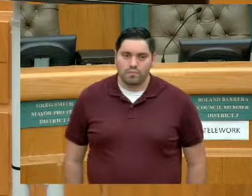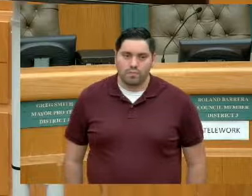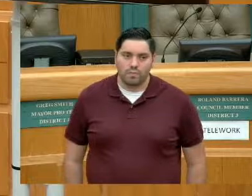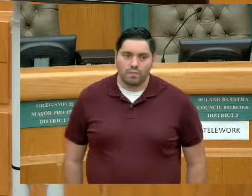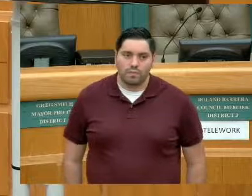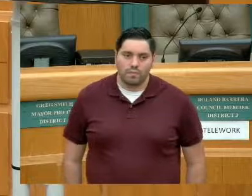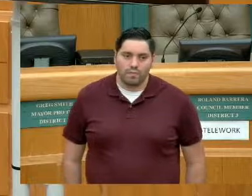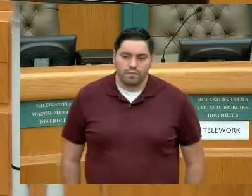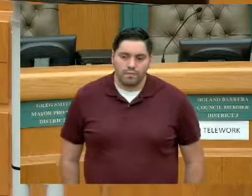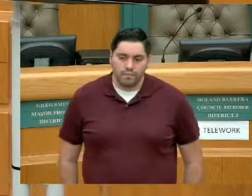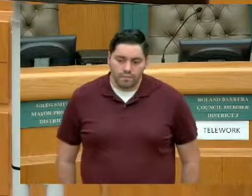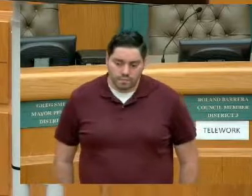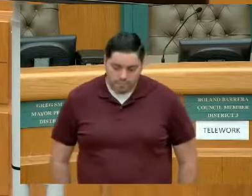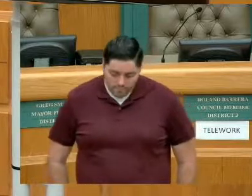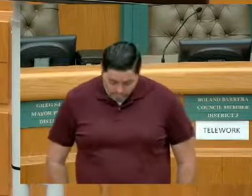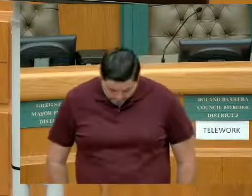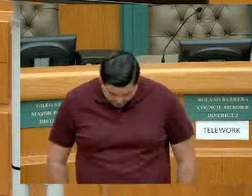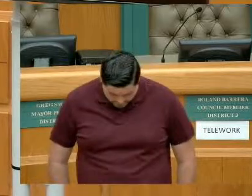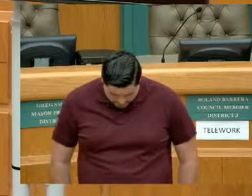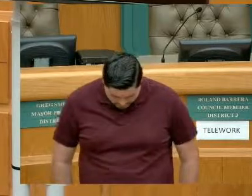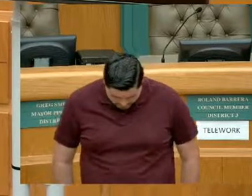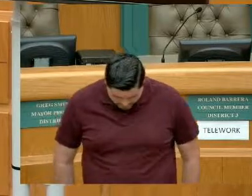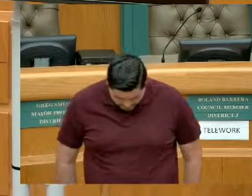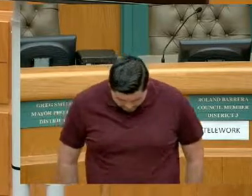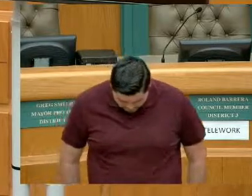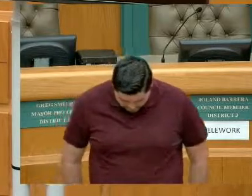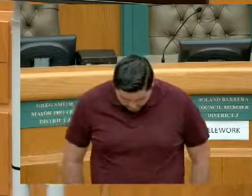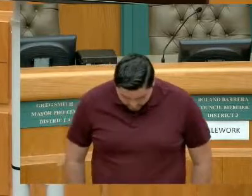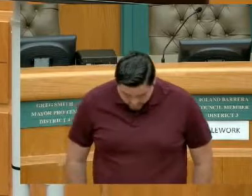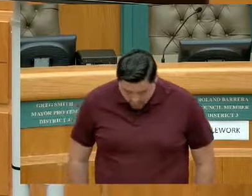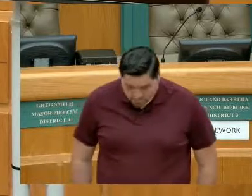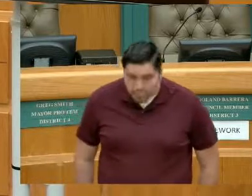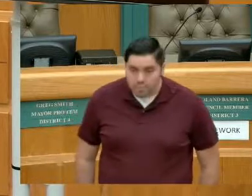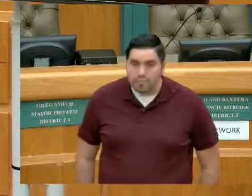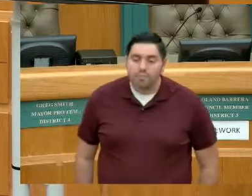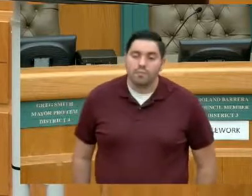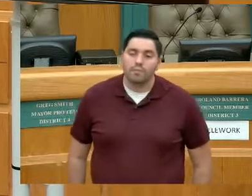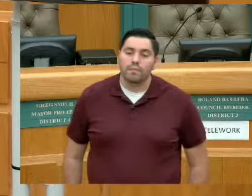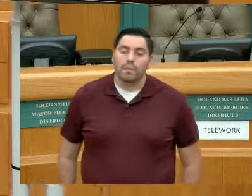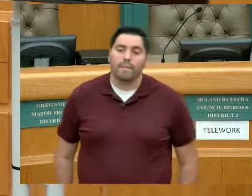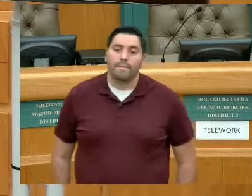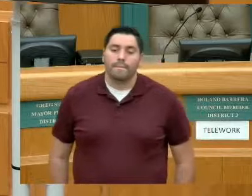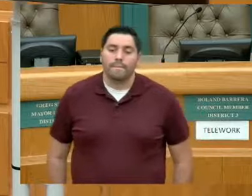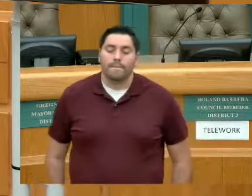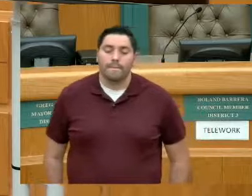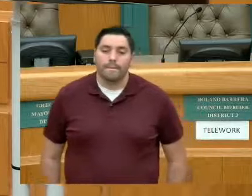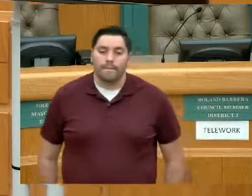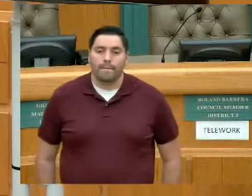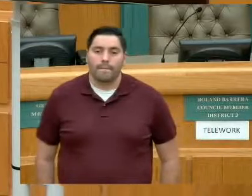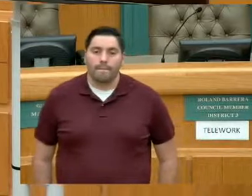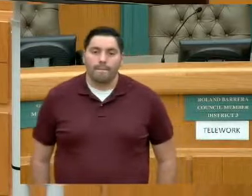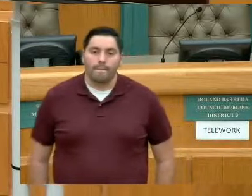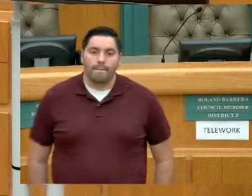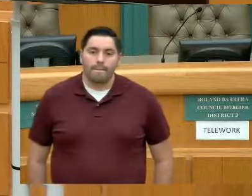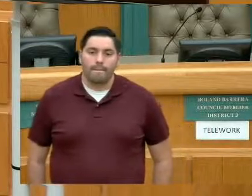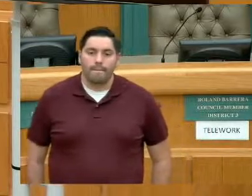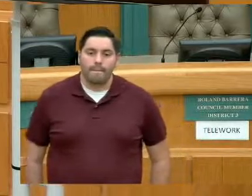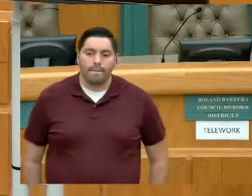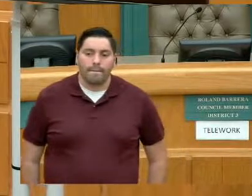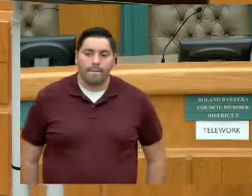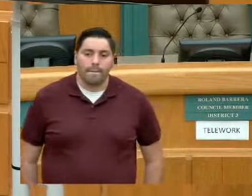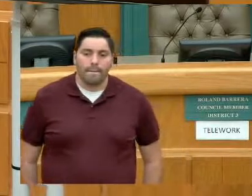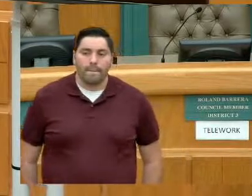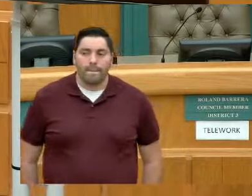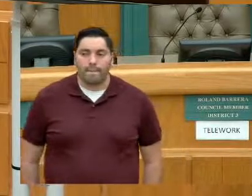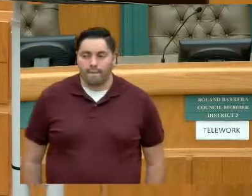comunidad. También estamos planeando la celebración del 4 de julio. Aún no contamos con todos los planes, pero sí tendremos juegos pirotécnicos, gracias al patrocinio de